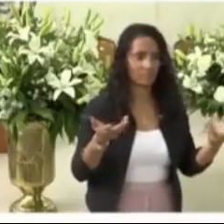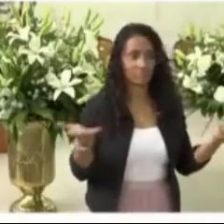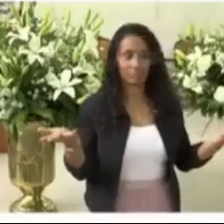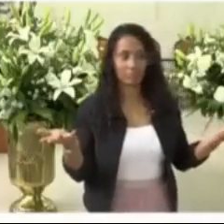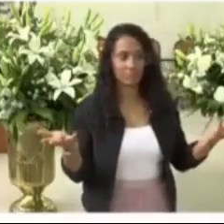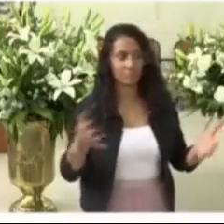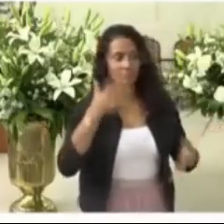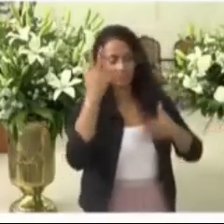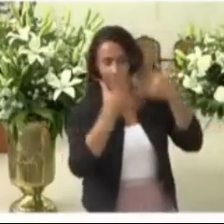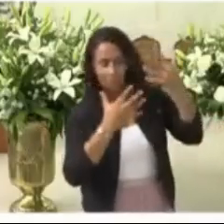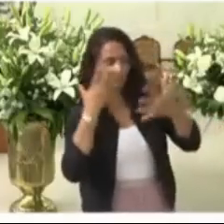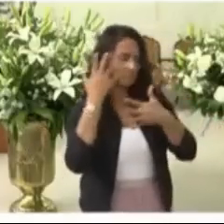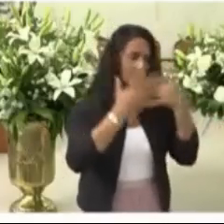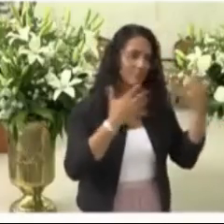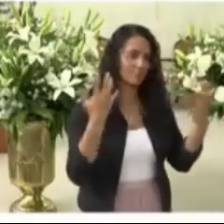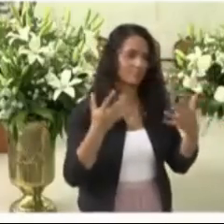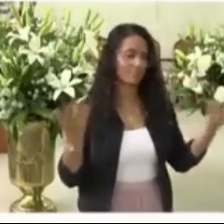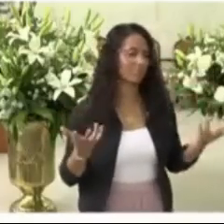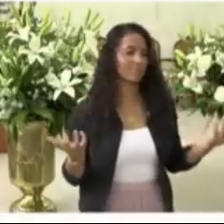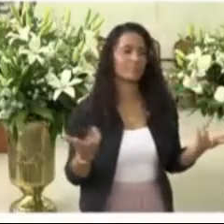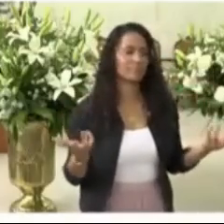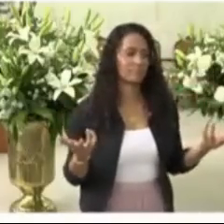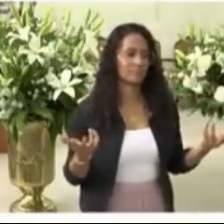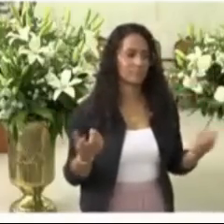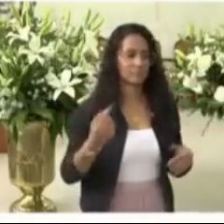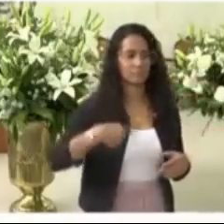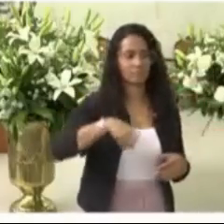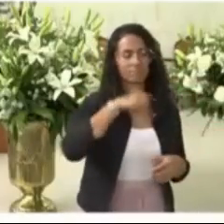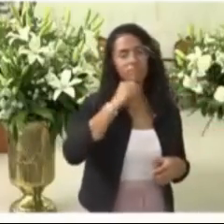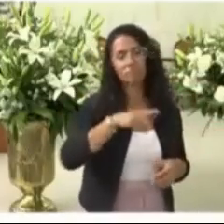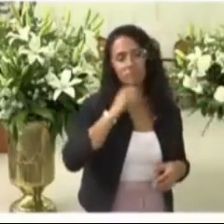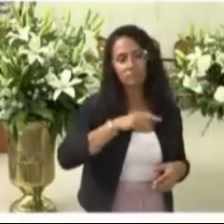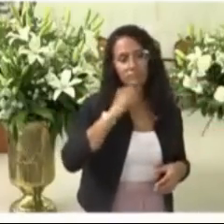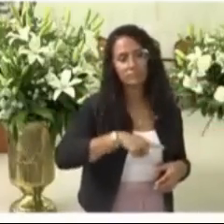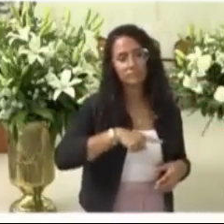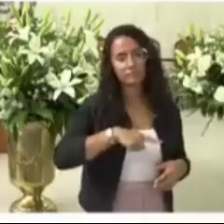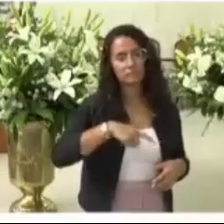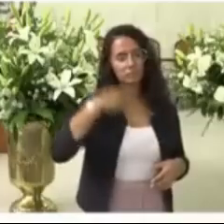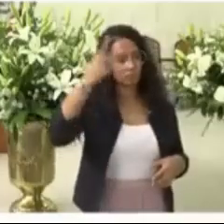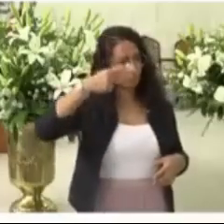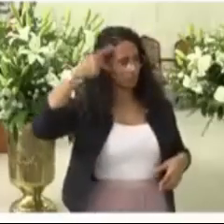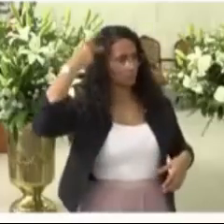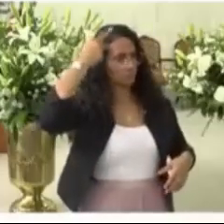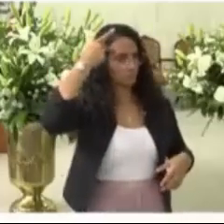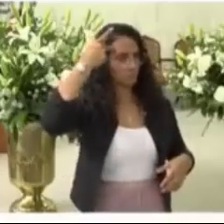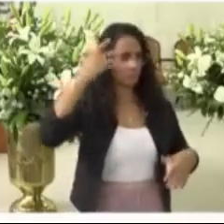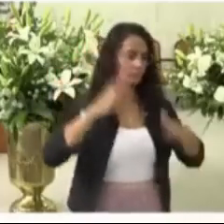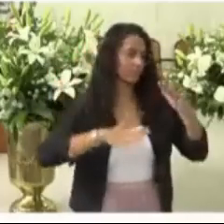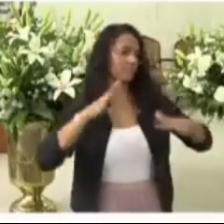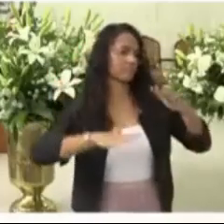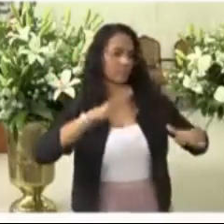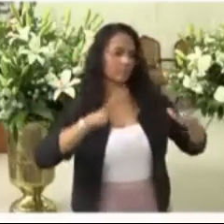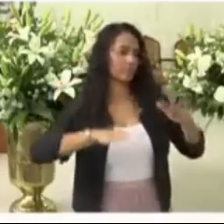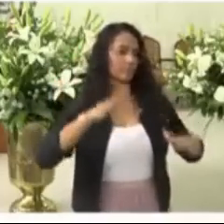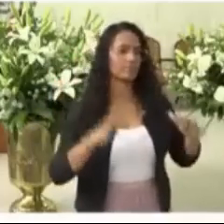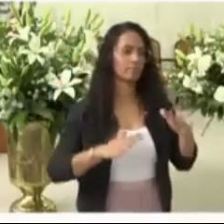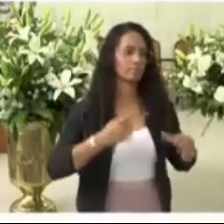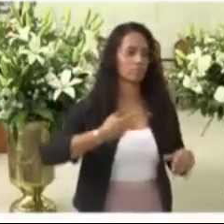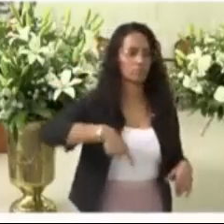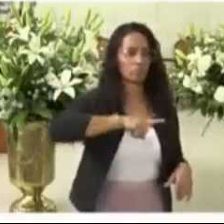Nosotros mismos, como pastores, como ministras, cuando se nos requiere de consejería